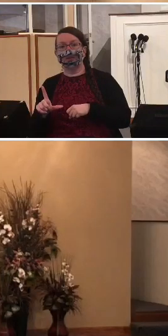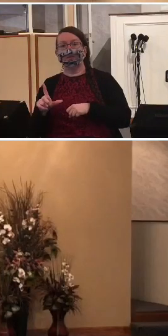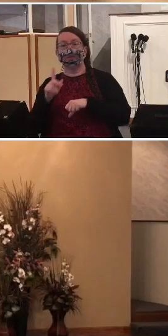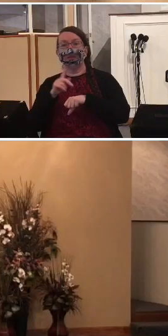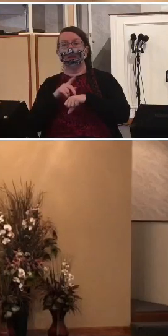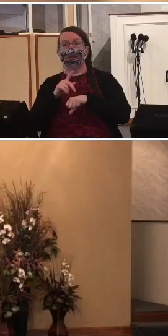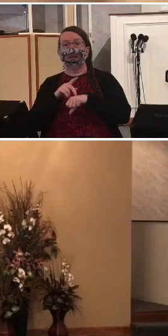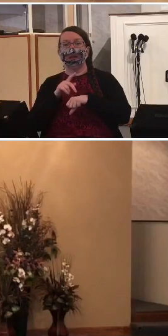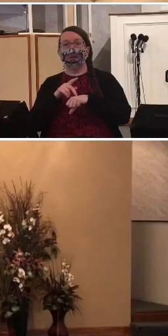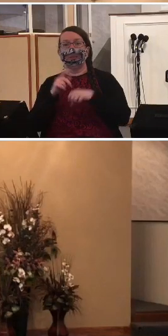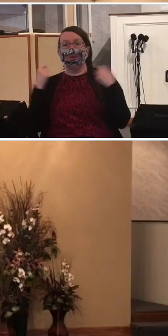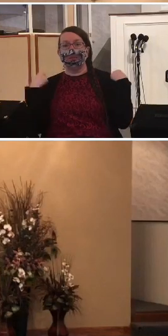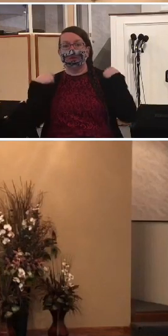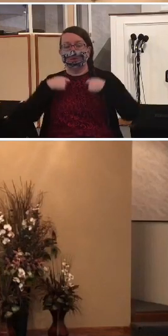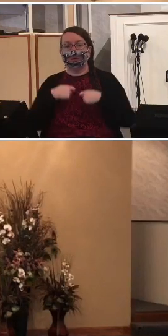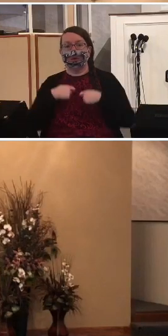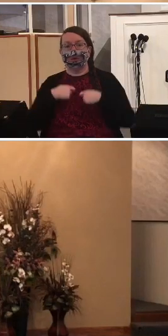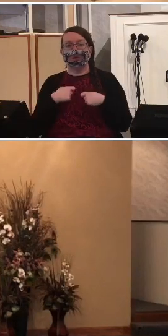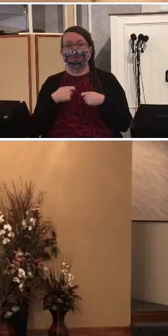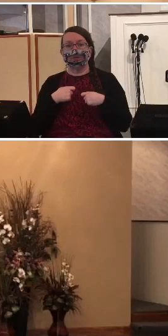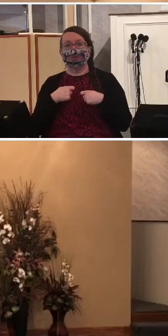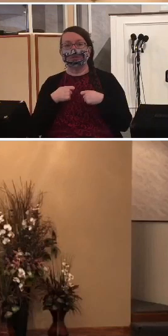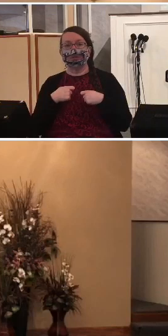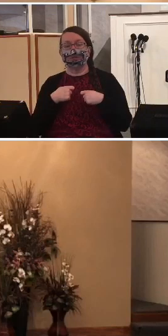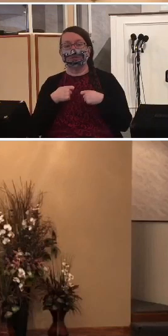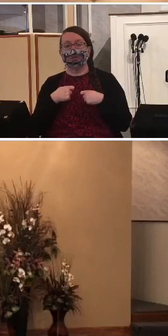oyó que era el Señor, se ciñó.